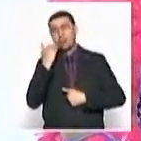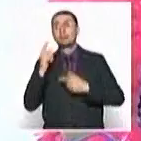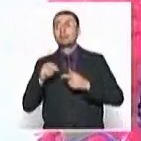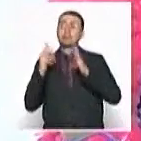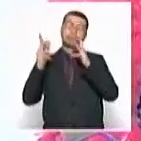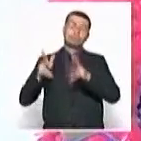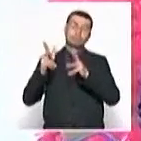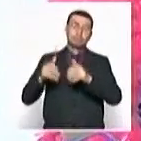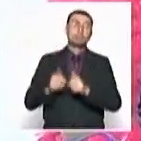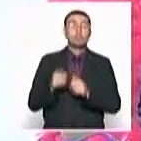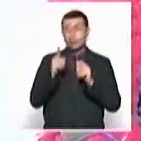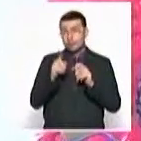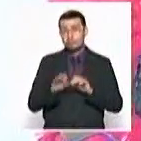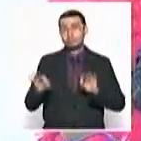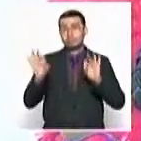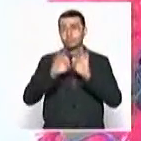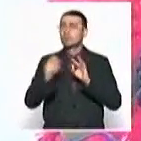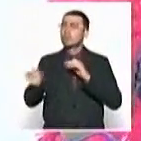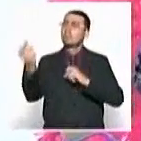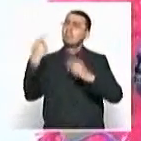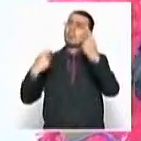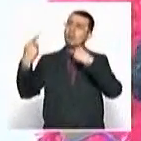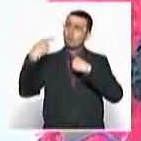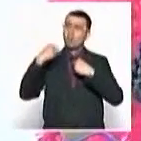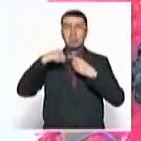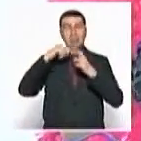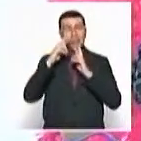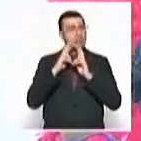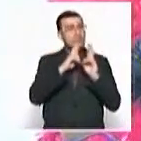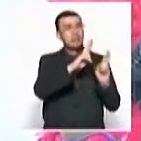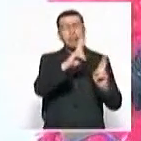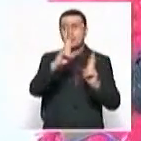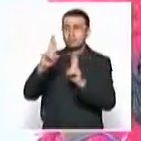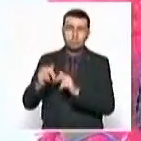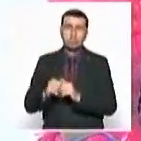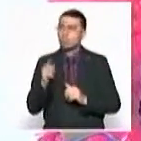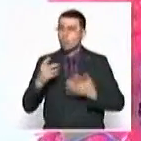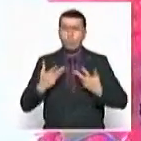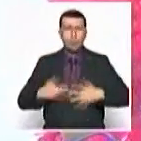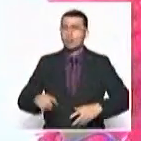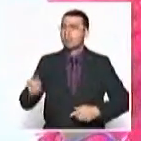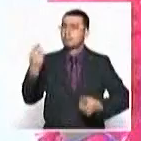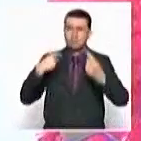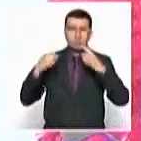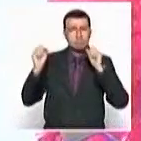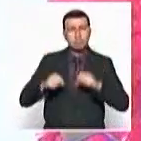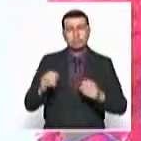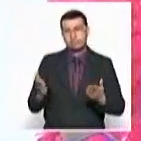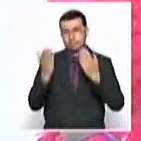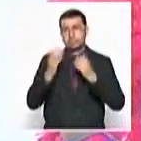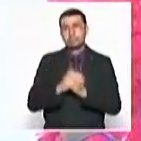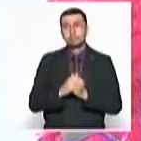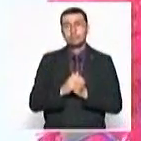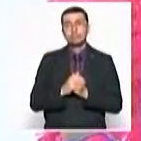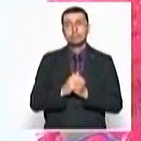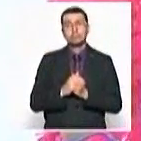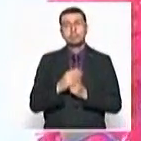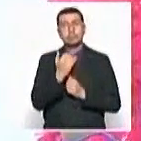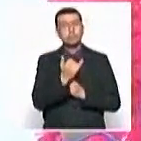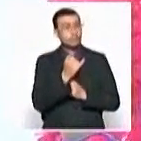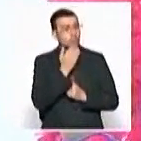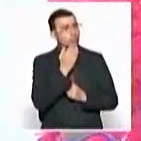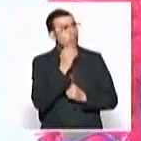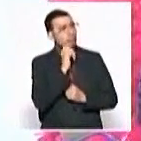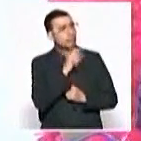tan importante que ustedes nos aporten sus preguntas, cualesquiera sean ellas. Dice la siguiente pregunta: ¿hasta qué